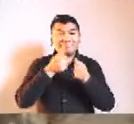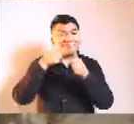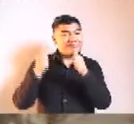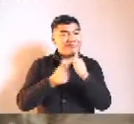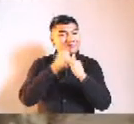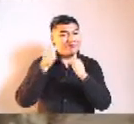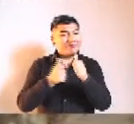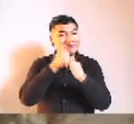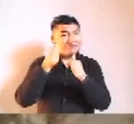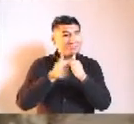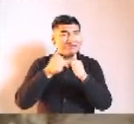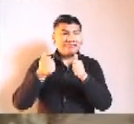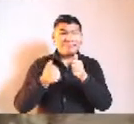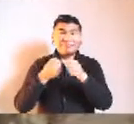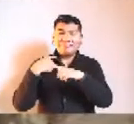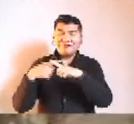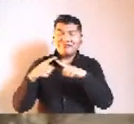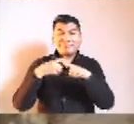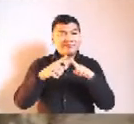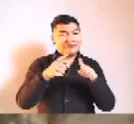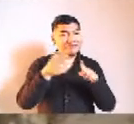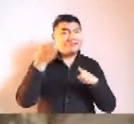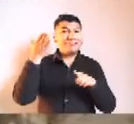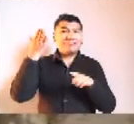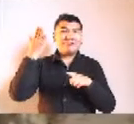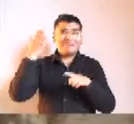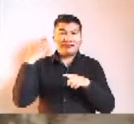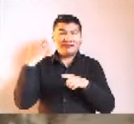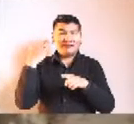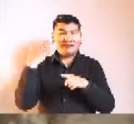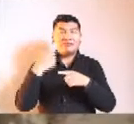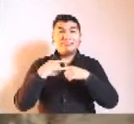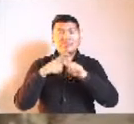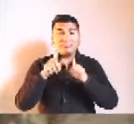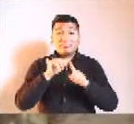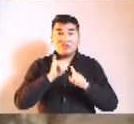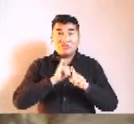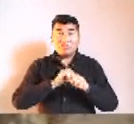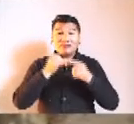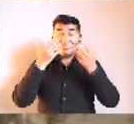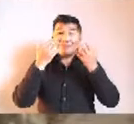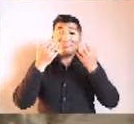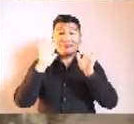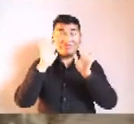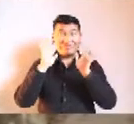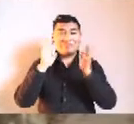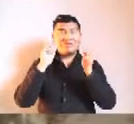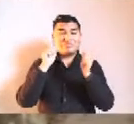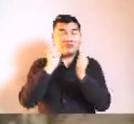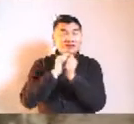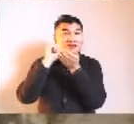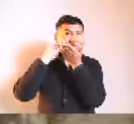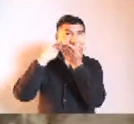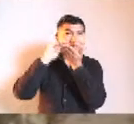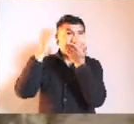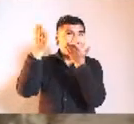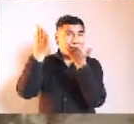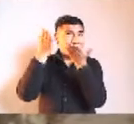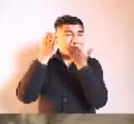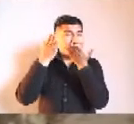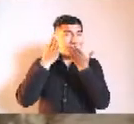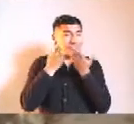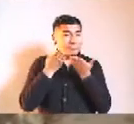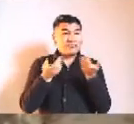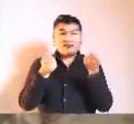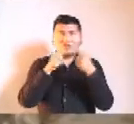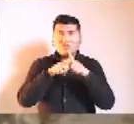persecuciones, insolencias anteriores. Pero fui tratado con misericordia, porque